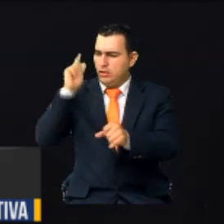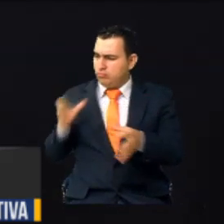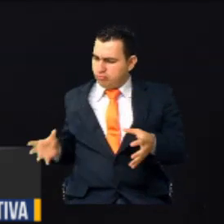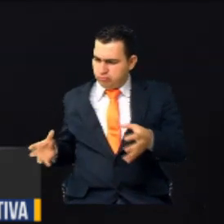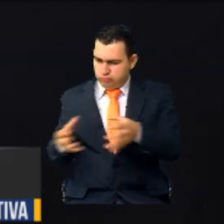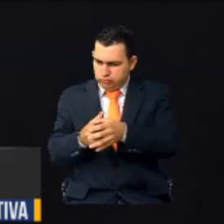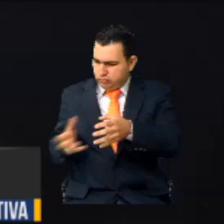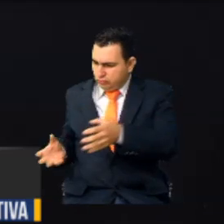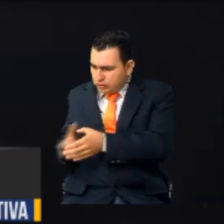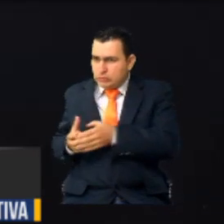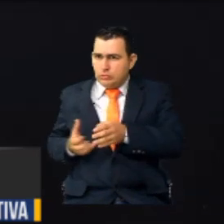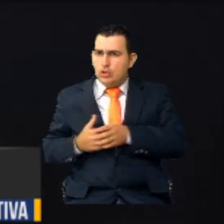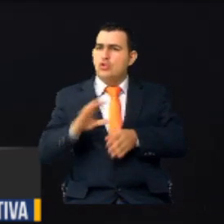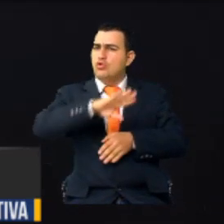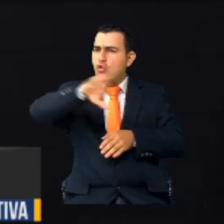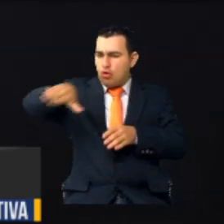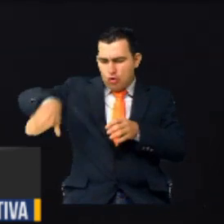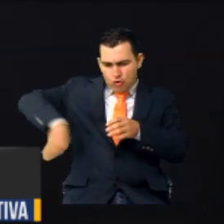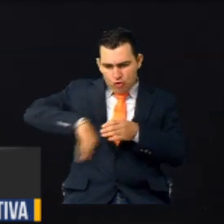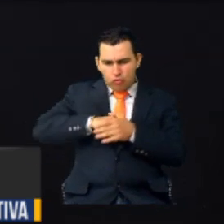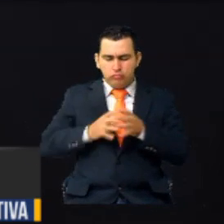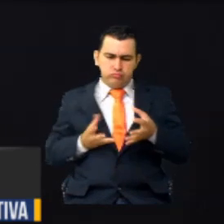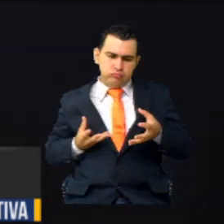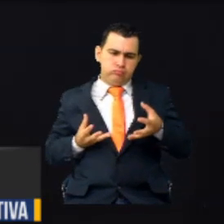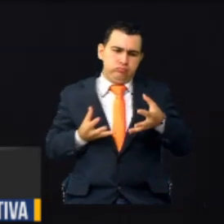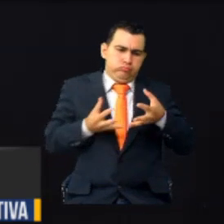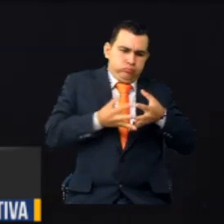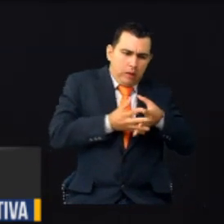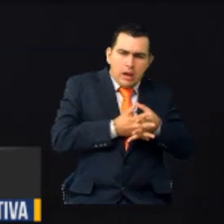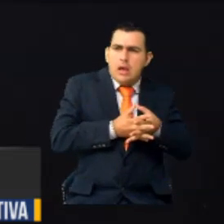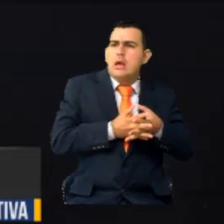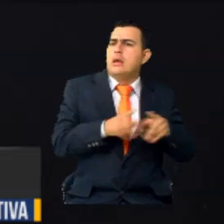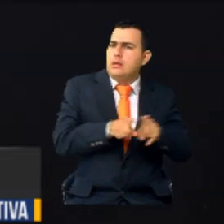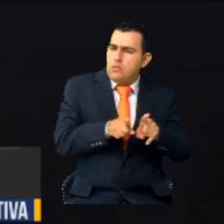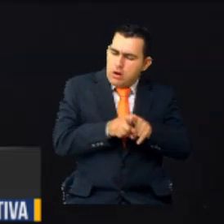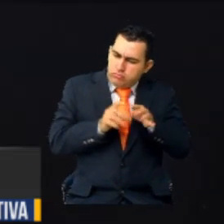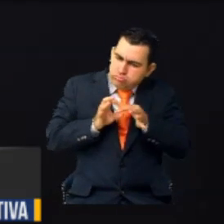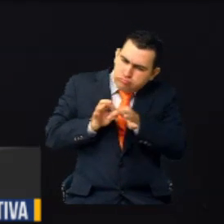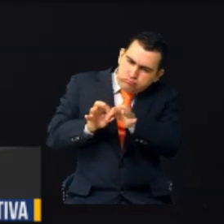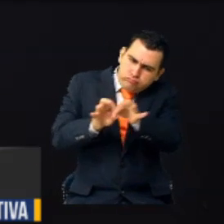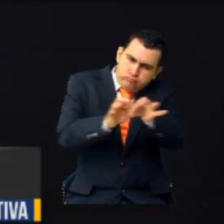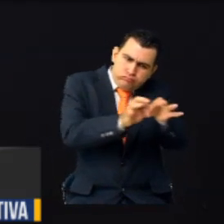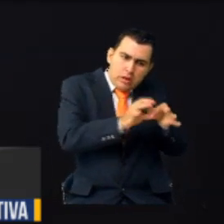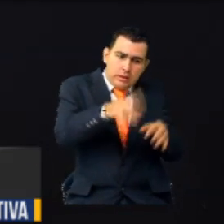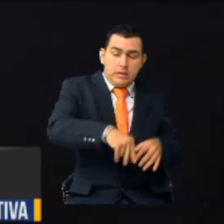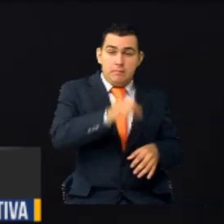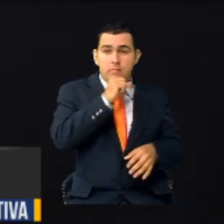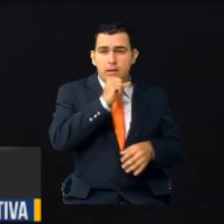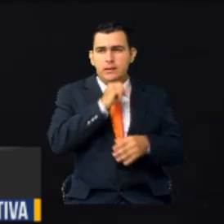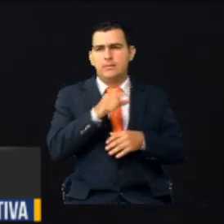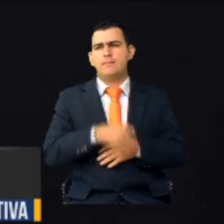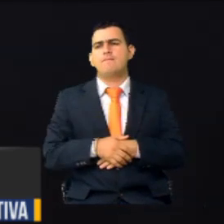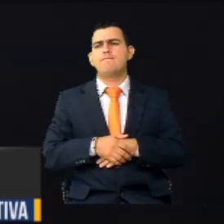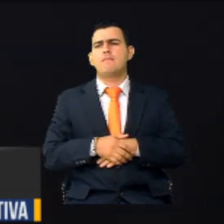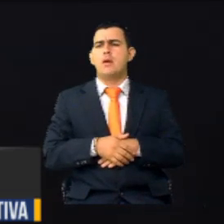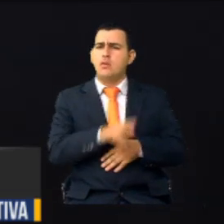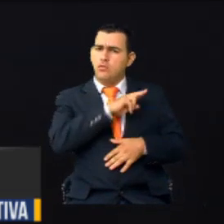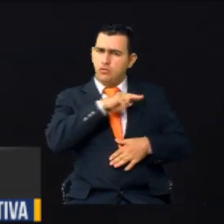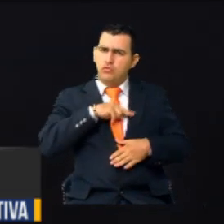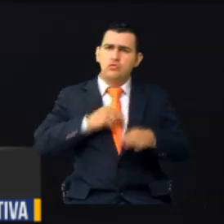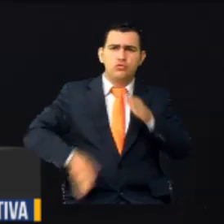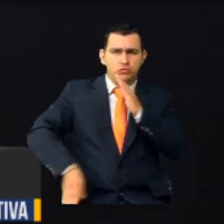con los gremios, con todas las entidades que forman parte de la vida social, política y económica del municipio. Seguimos nosotros